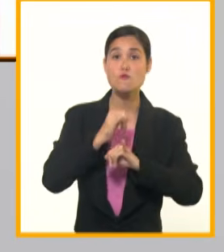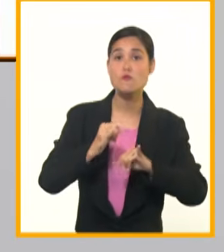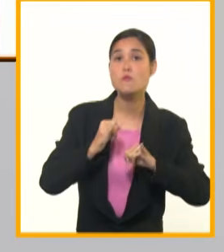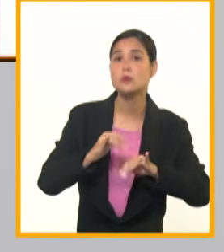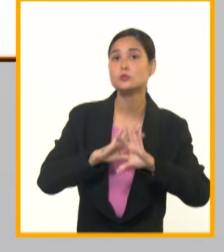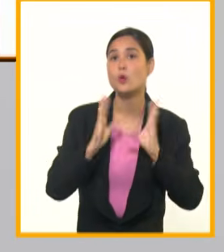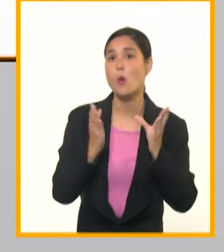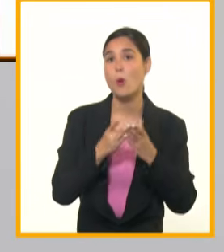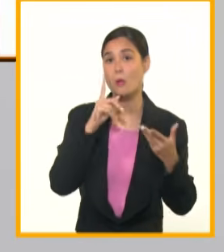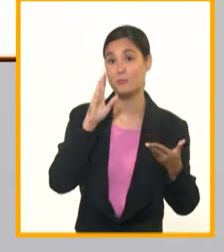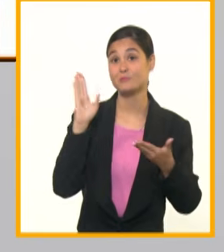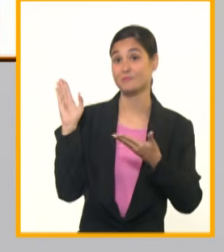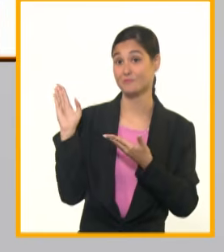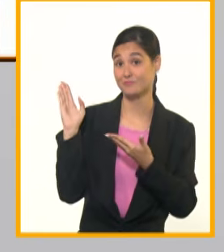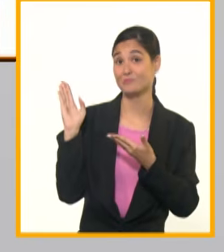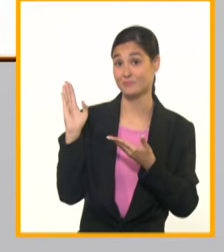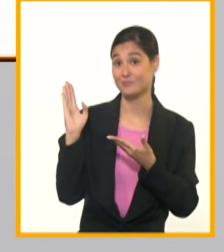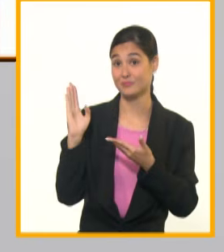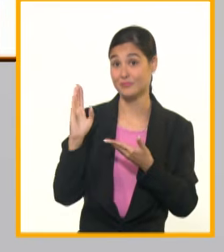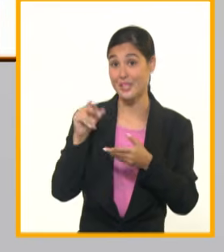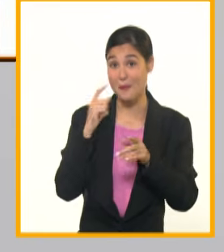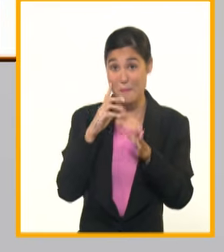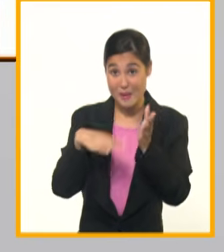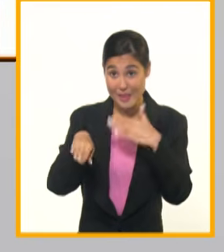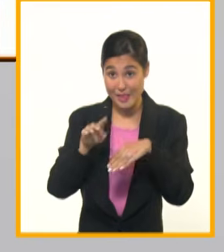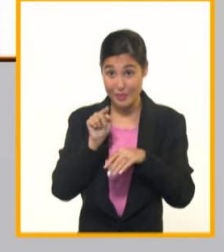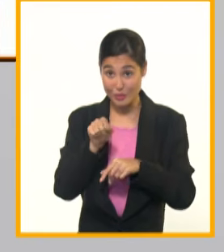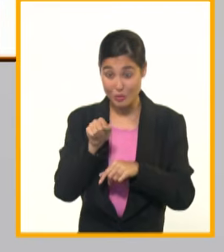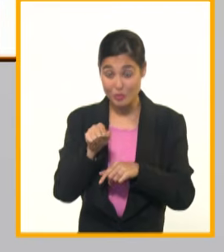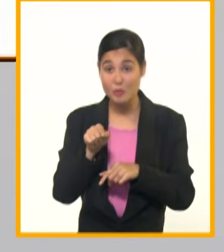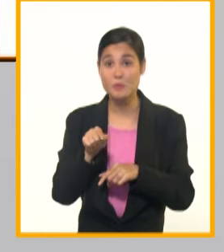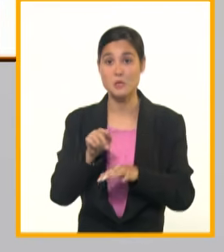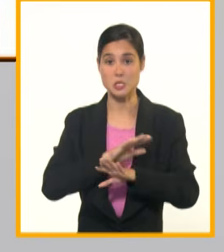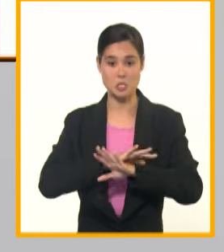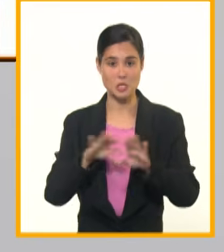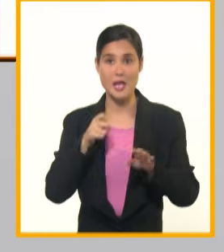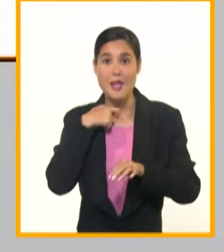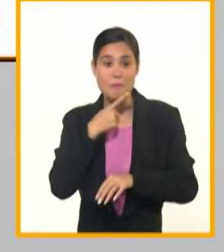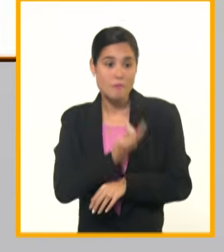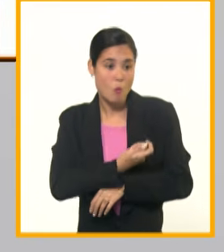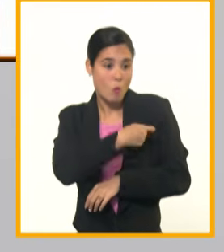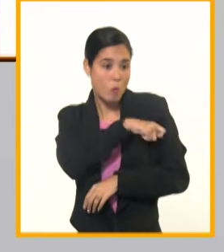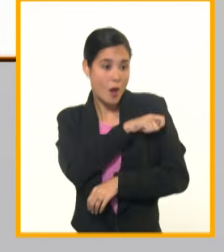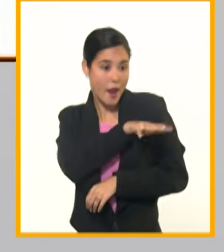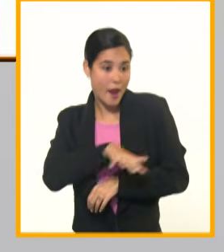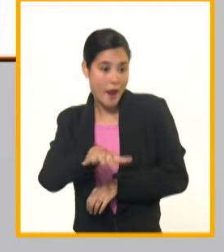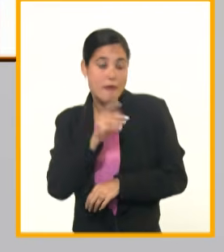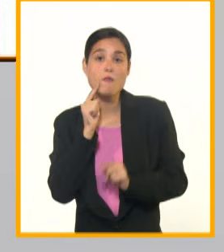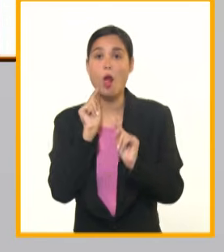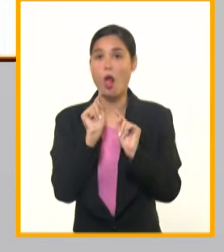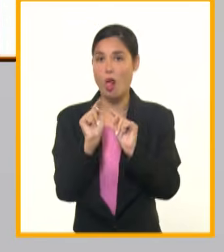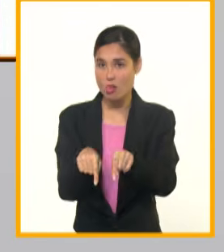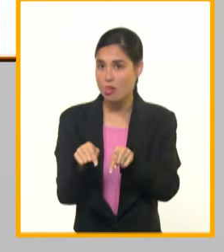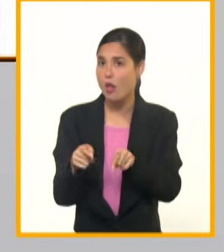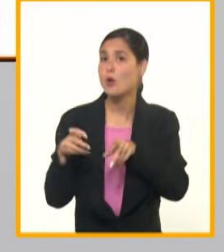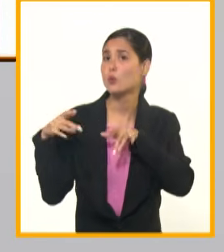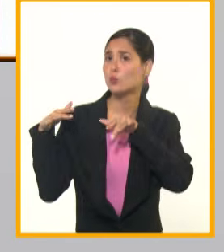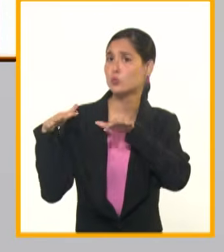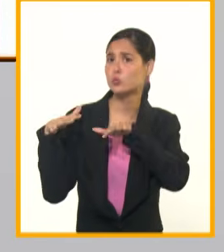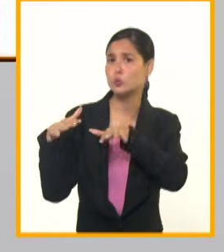delante la revolución bolivariana, mientras en las calles sigue el pueblo venezolano